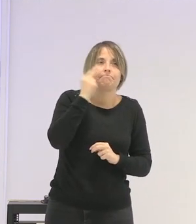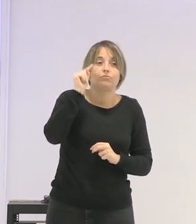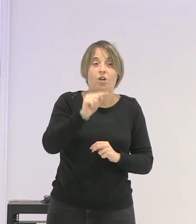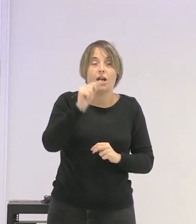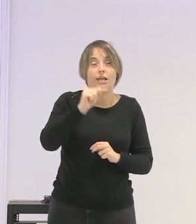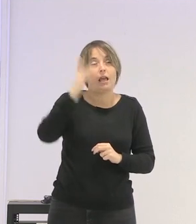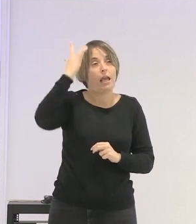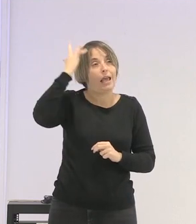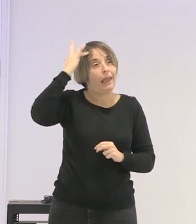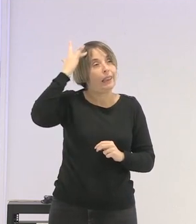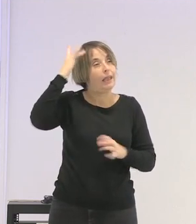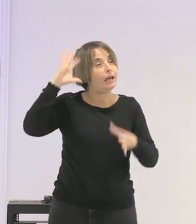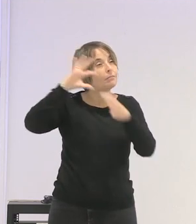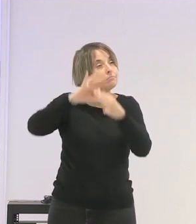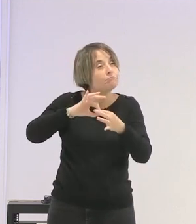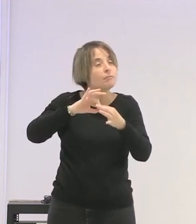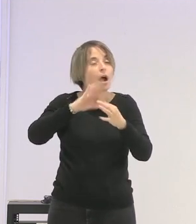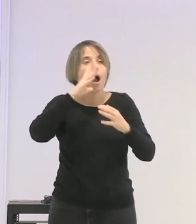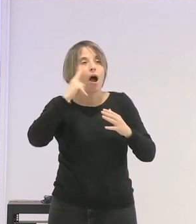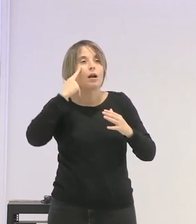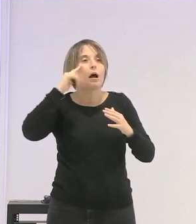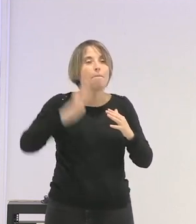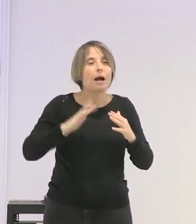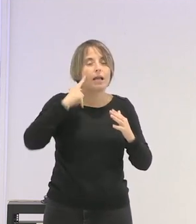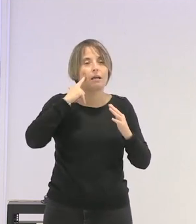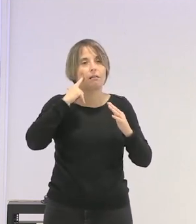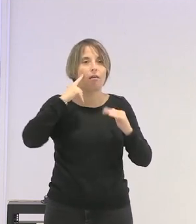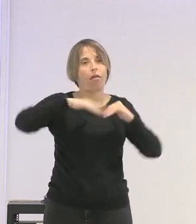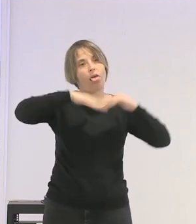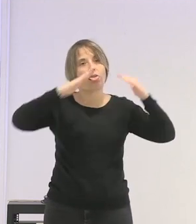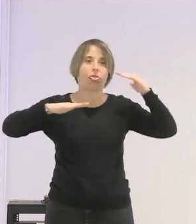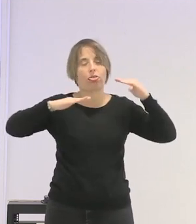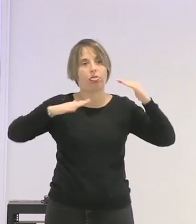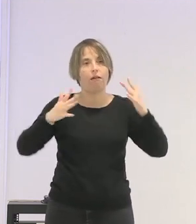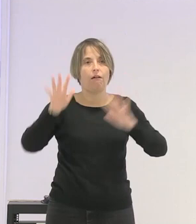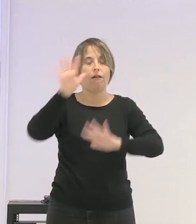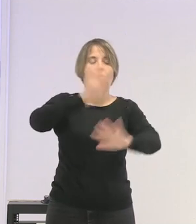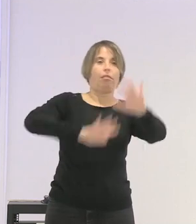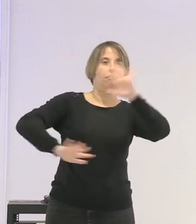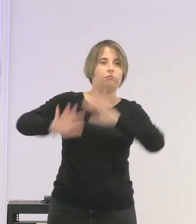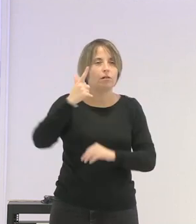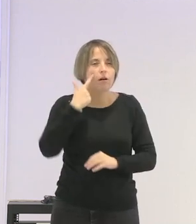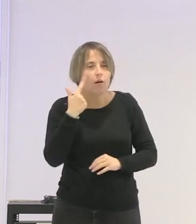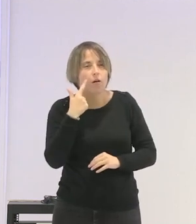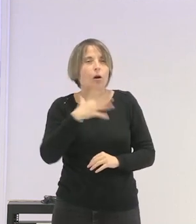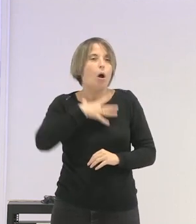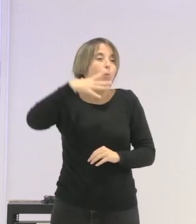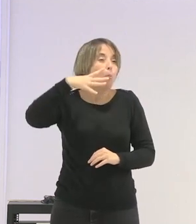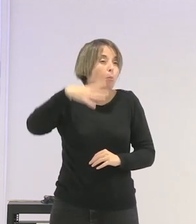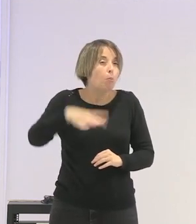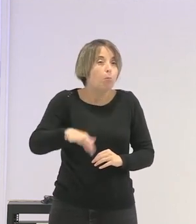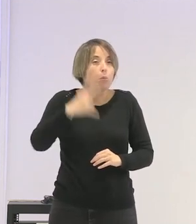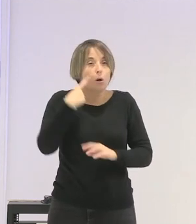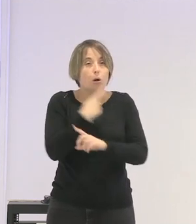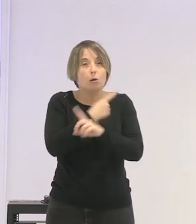en esta idea de que se está estabilizando las coordenadas o quizás de que tenemos muchas posibilidades,